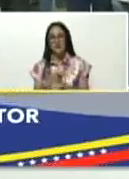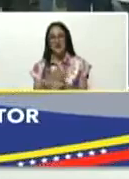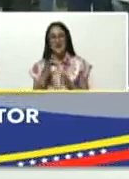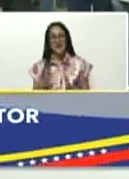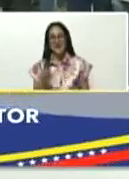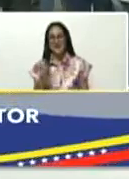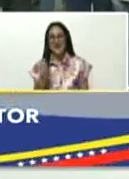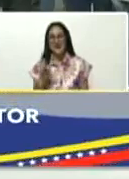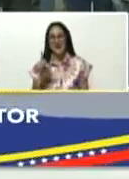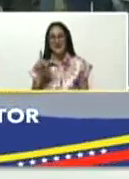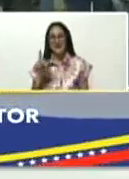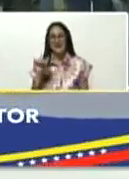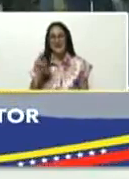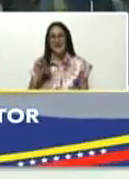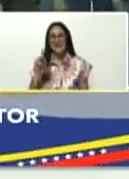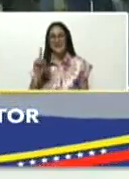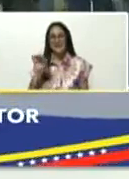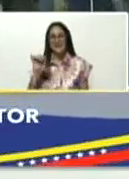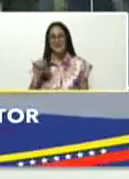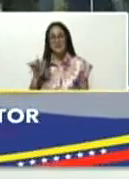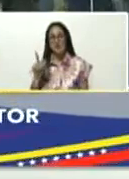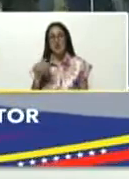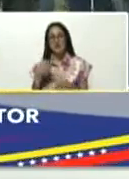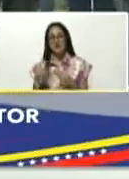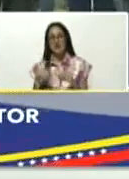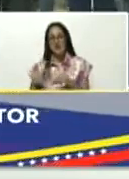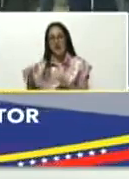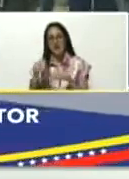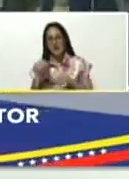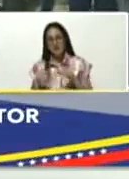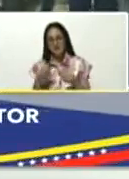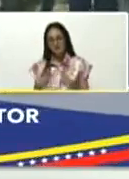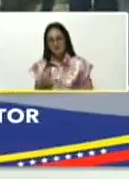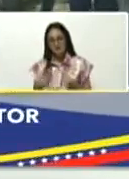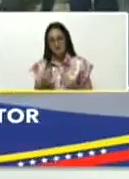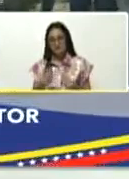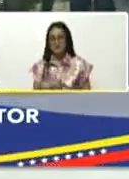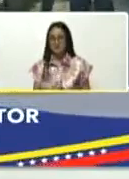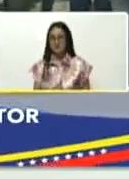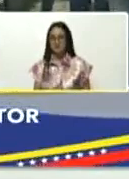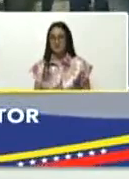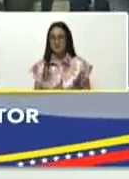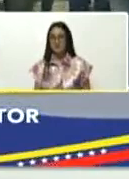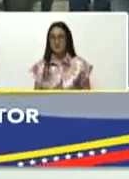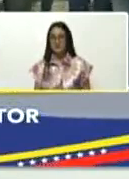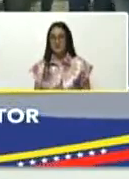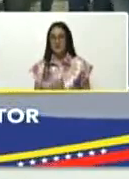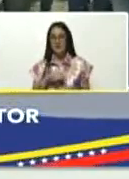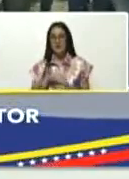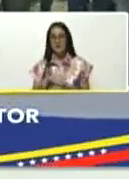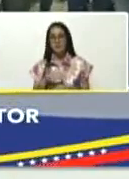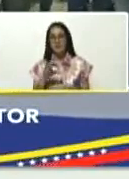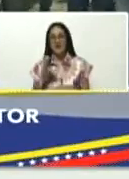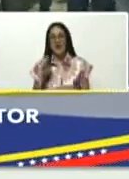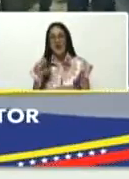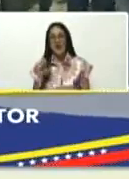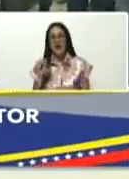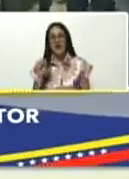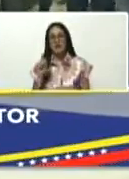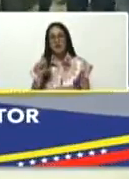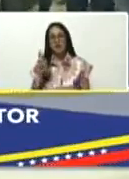Galíndez por la tierra, por la producción, y Castro Soteldo,